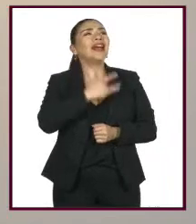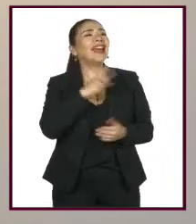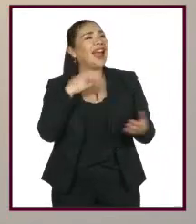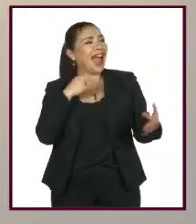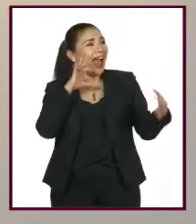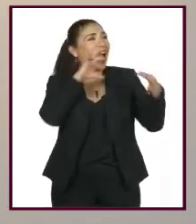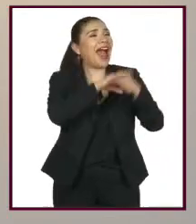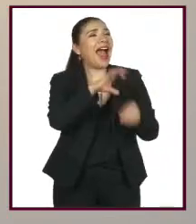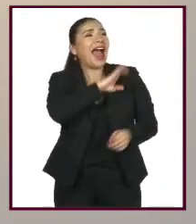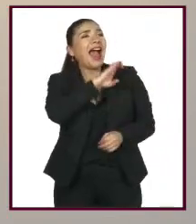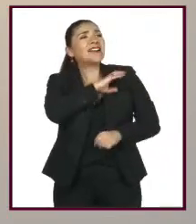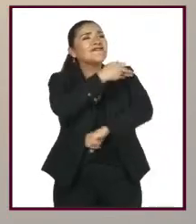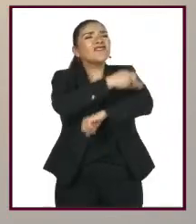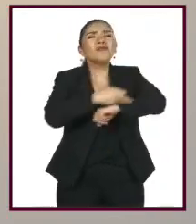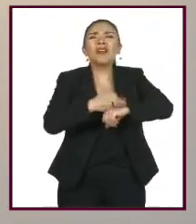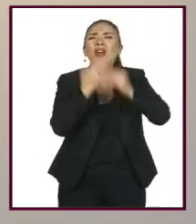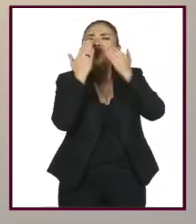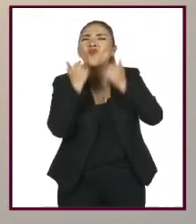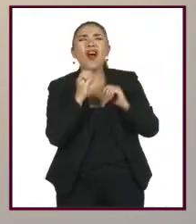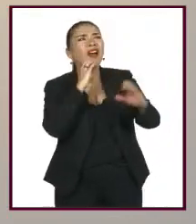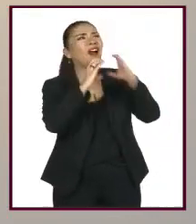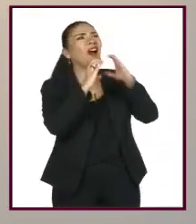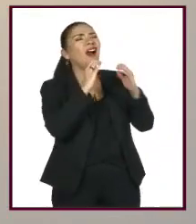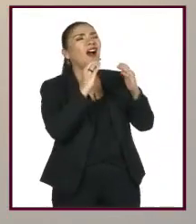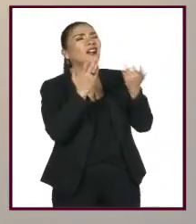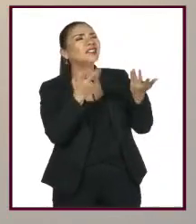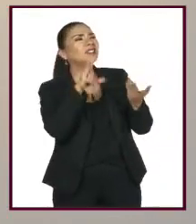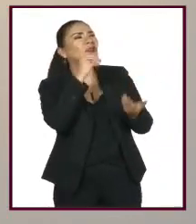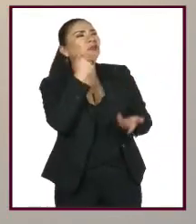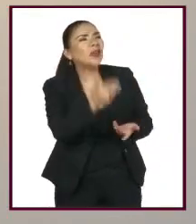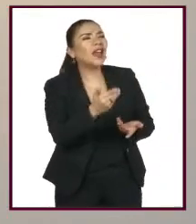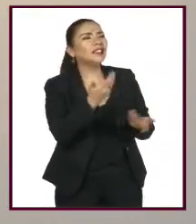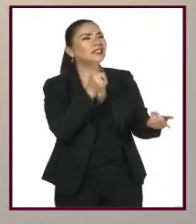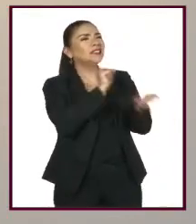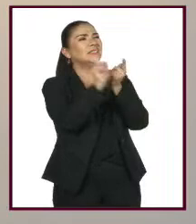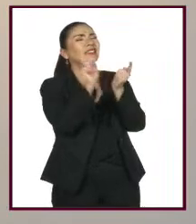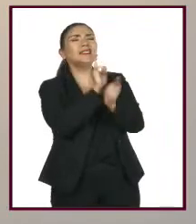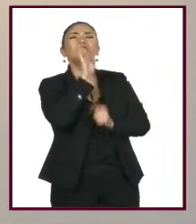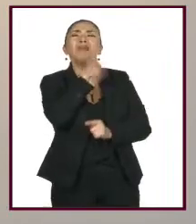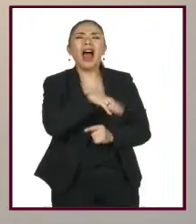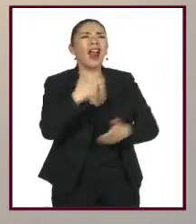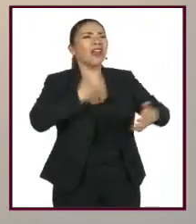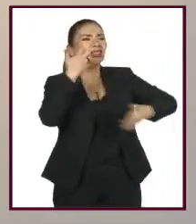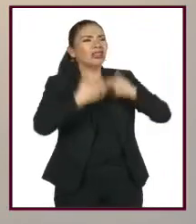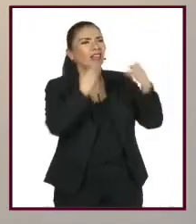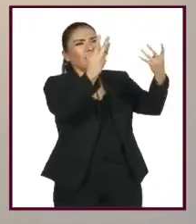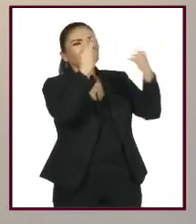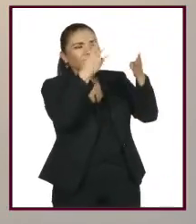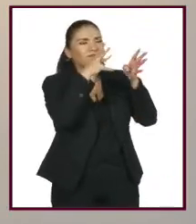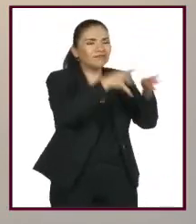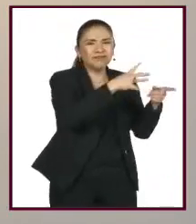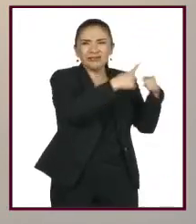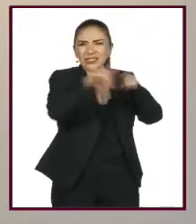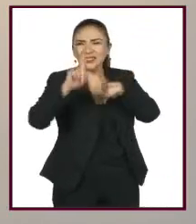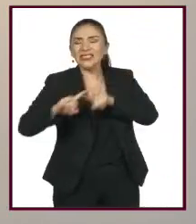por ejemplo, no hay una adecuada comunicación entre los miembros de la familia o entre los menores de edad.